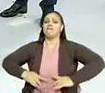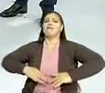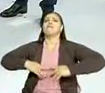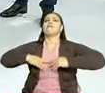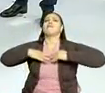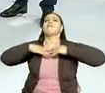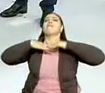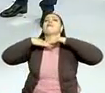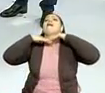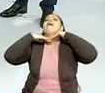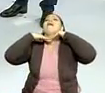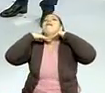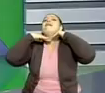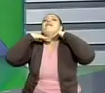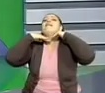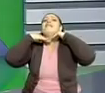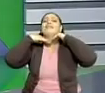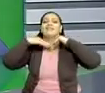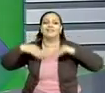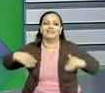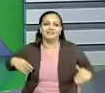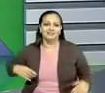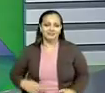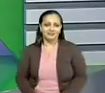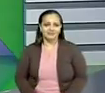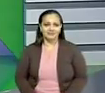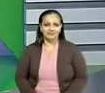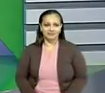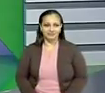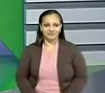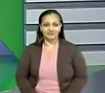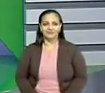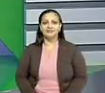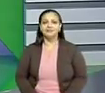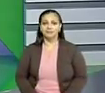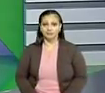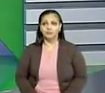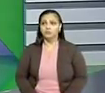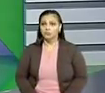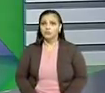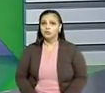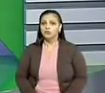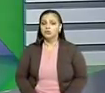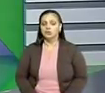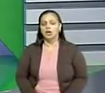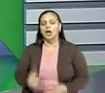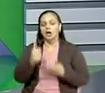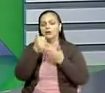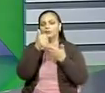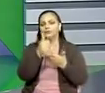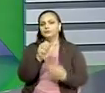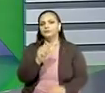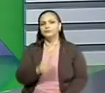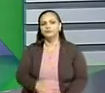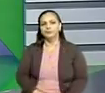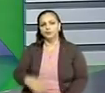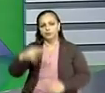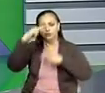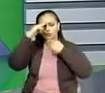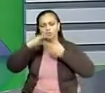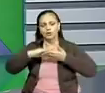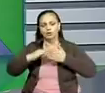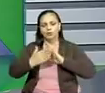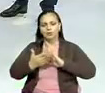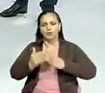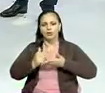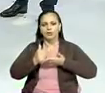el pescuezo! Ahí va. Y se dio la respuesta, déjeme decirle. Como de siempre viene, aquí en la noticia de la comunidad, los resultados.